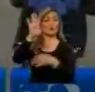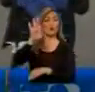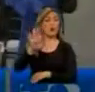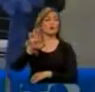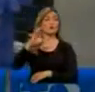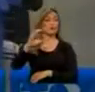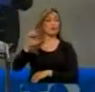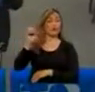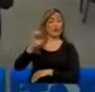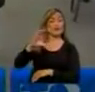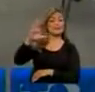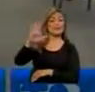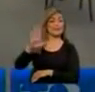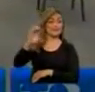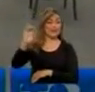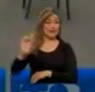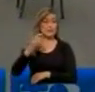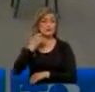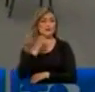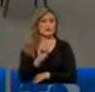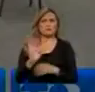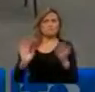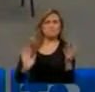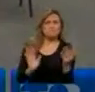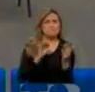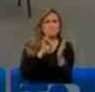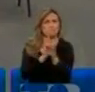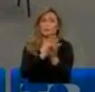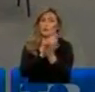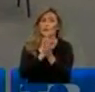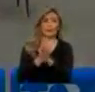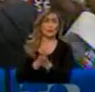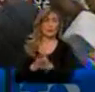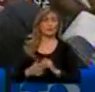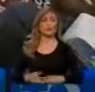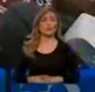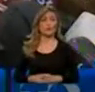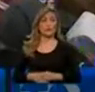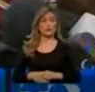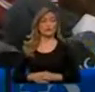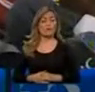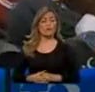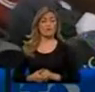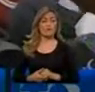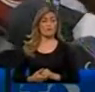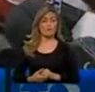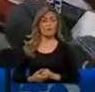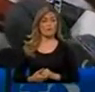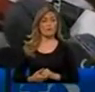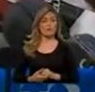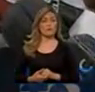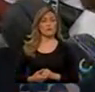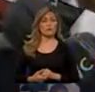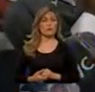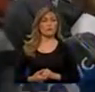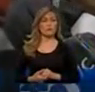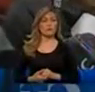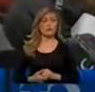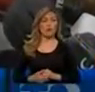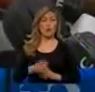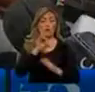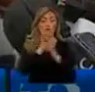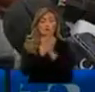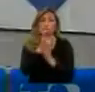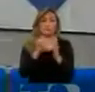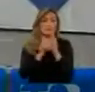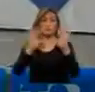Electoral, aún no han recibido ninguna denuncia y evitó adelantar criterios de temas que podrían tratar a futuro. No ha llegado, no se ha formulado